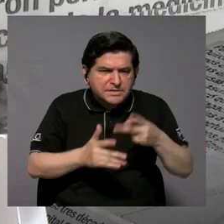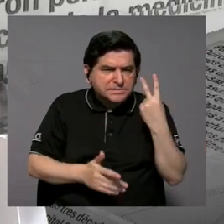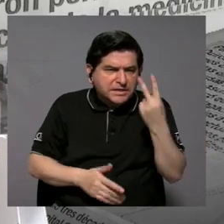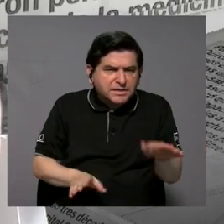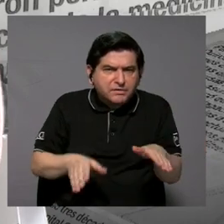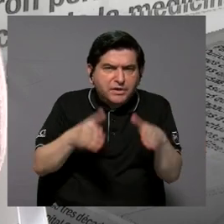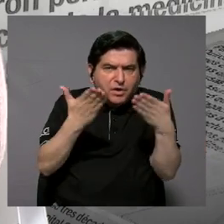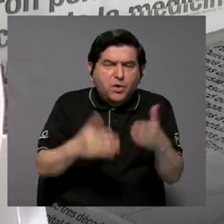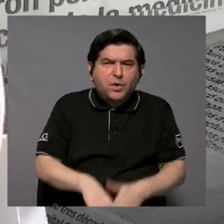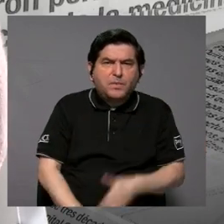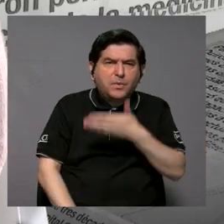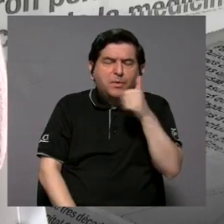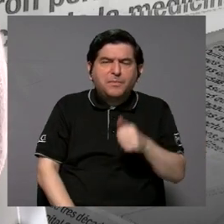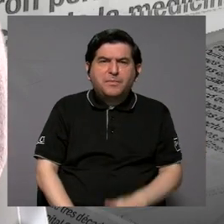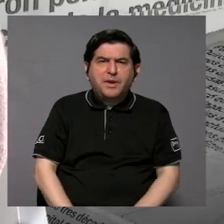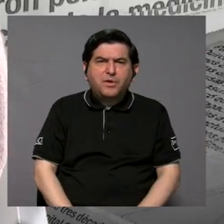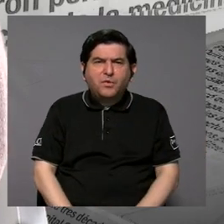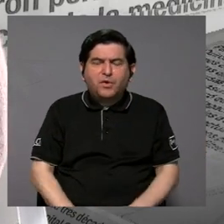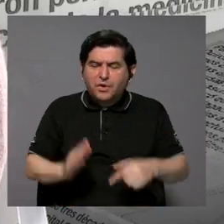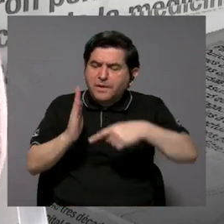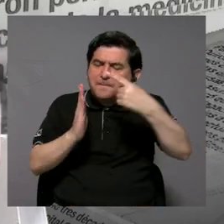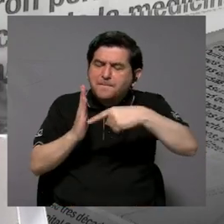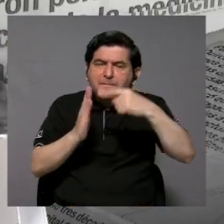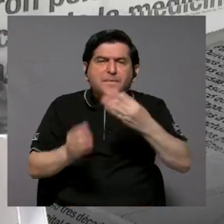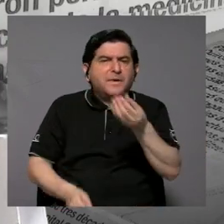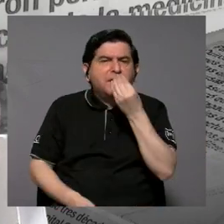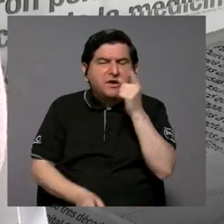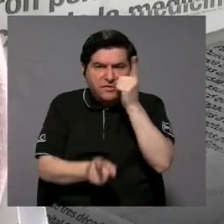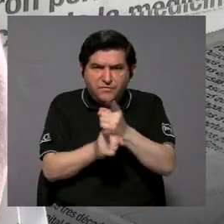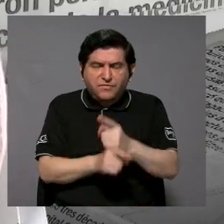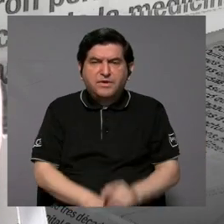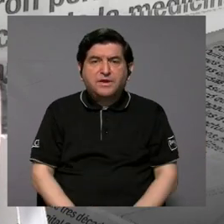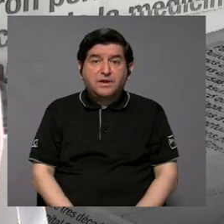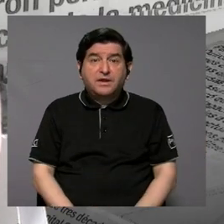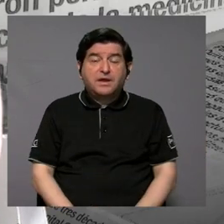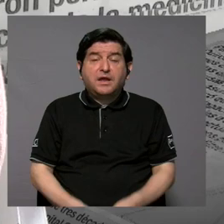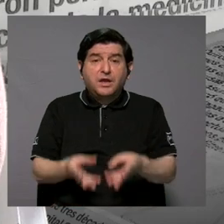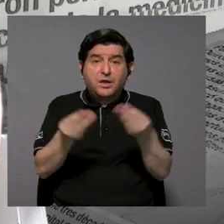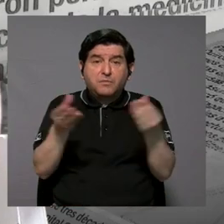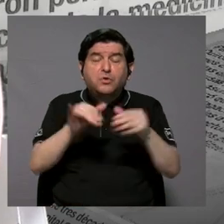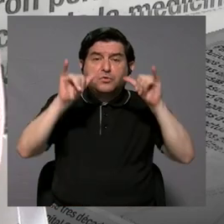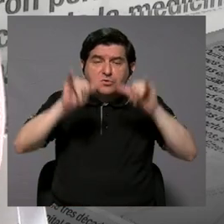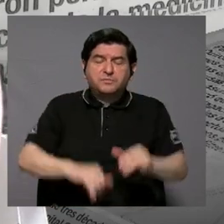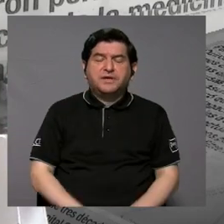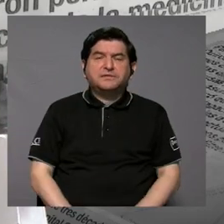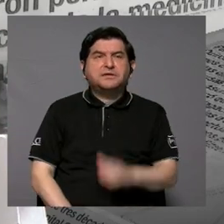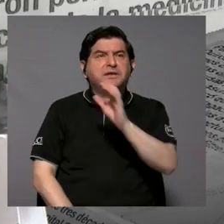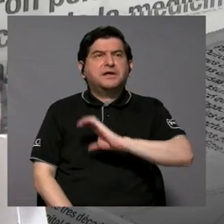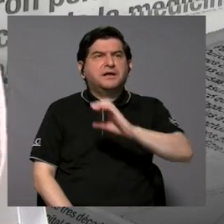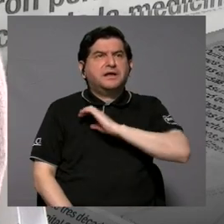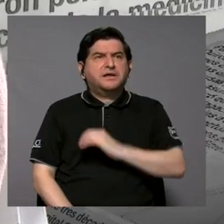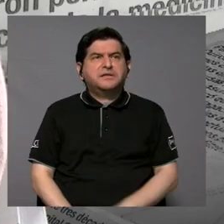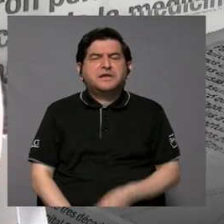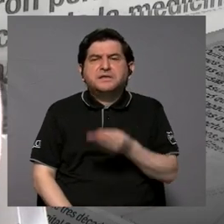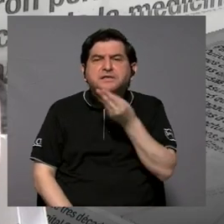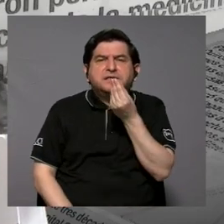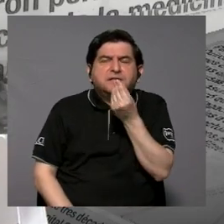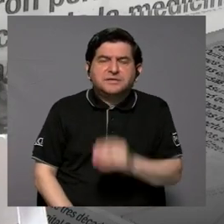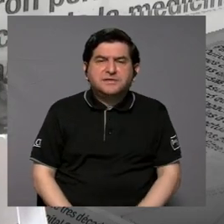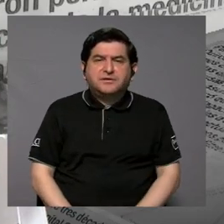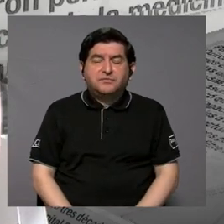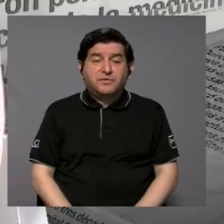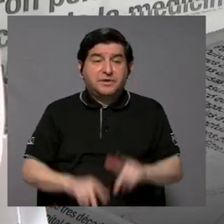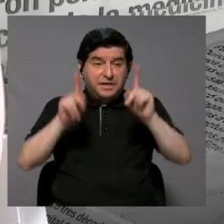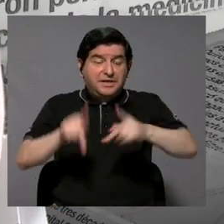cómo hacer mejores perfiles nutricionales y que los productos mantengan su característica y su sabor y la crujencia, estas características